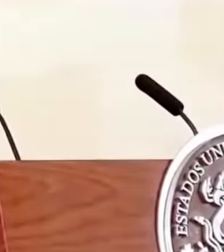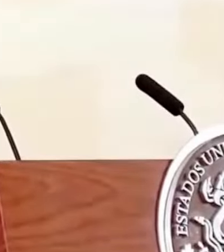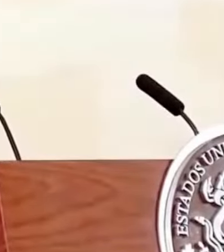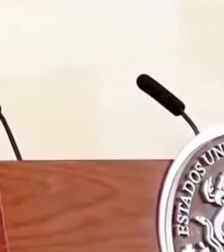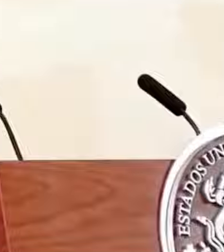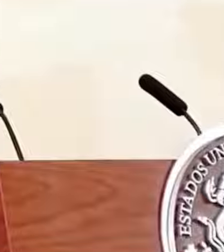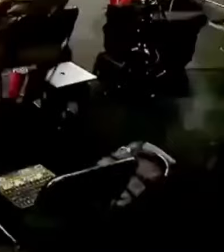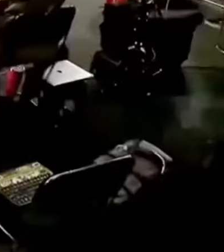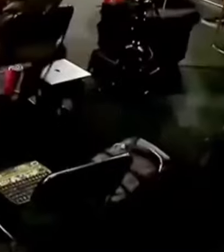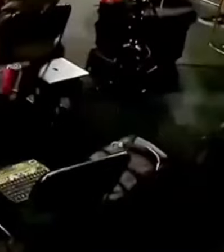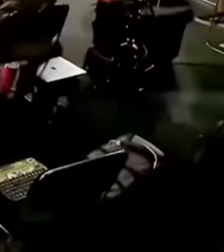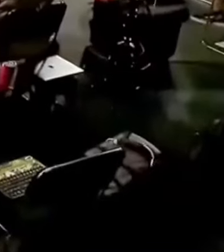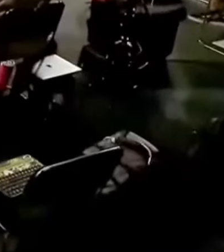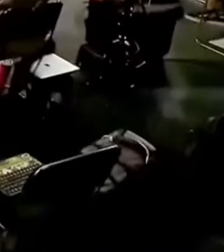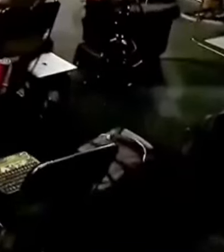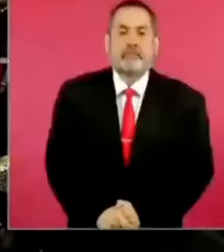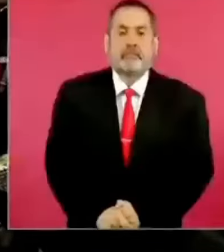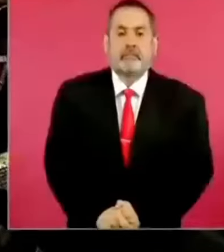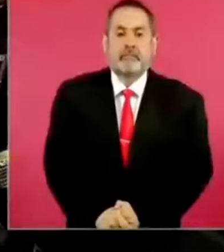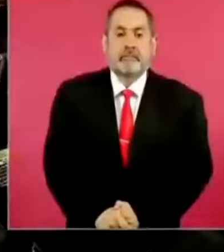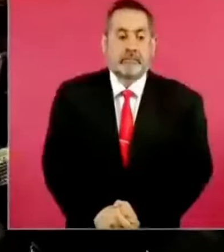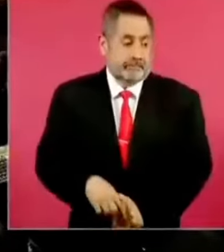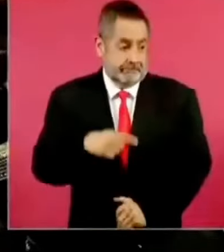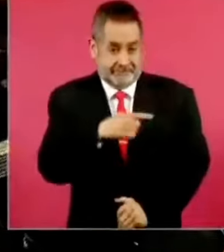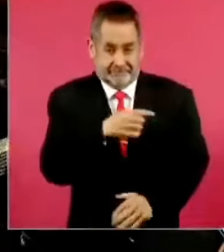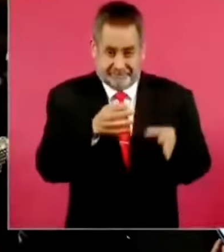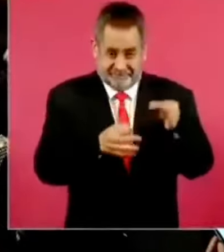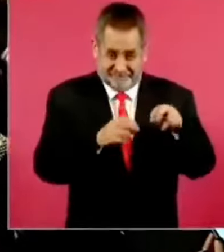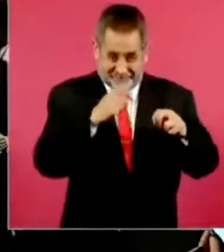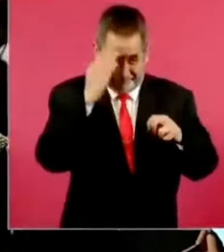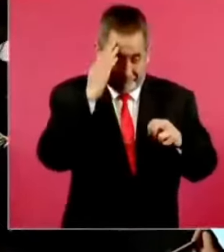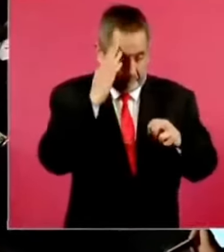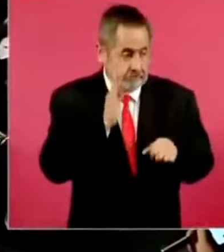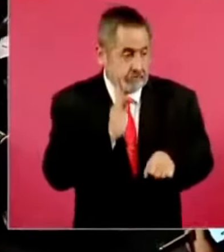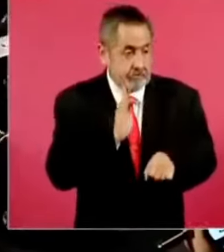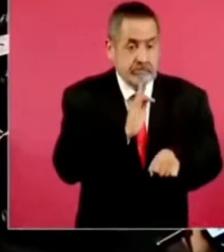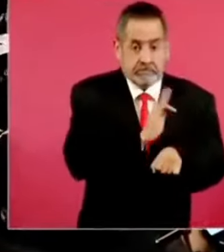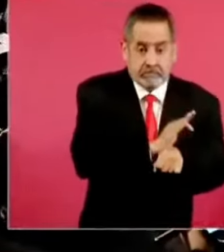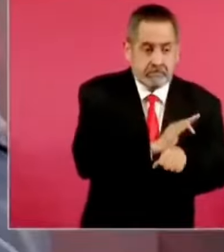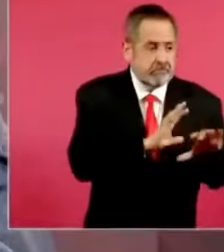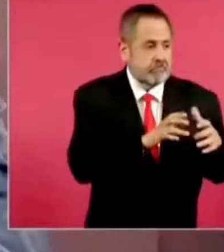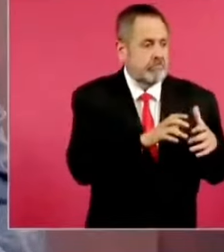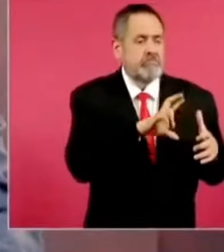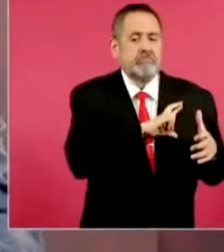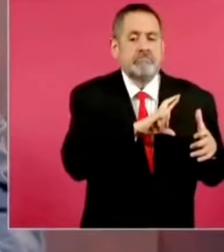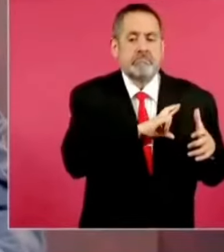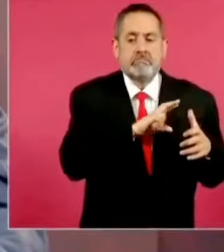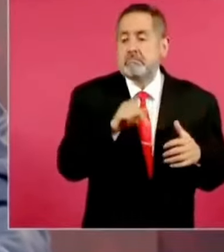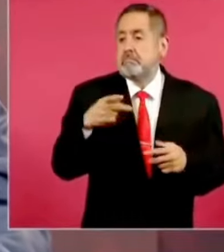representa a las empresas particulares a las que les dieron amparo